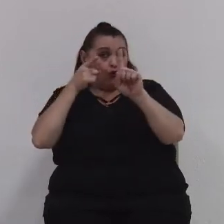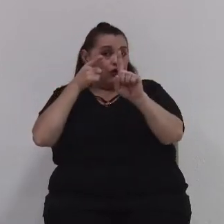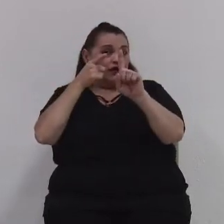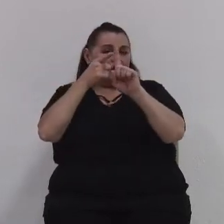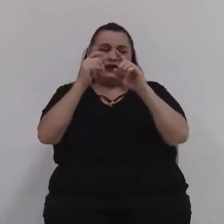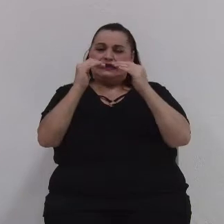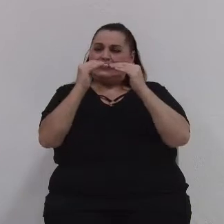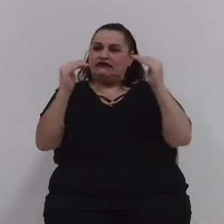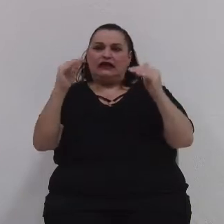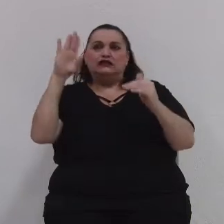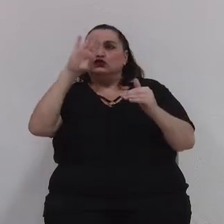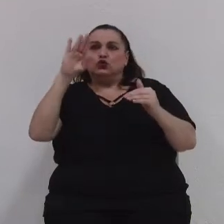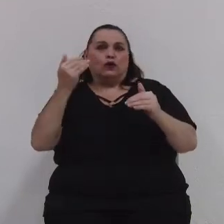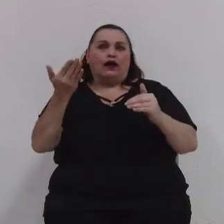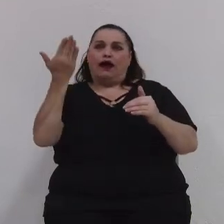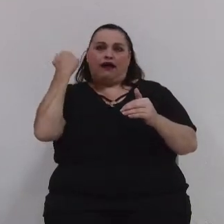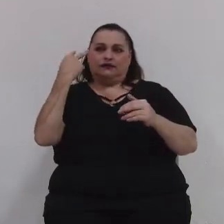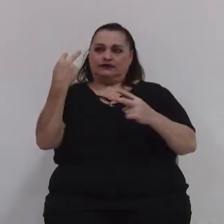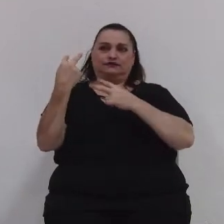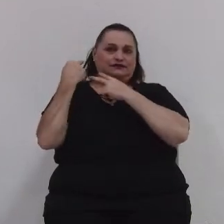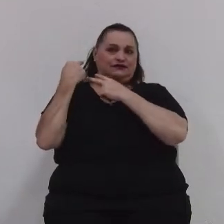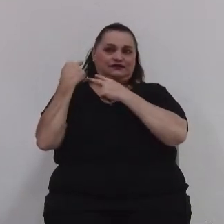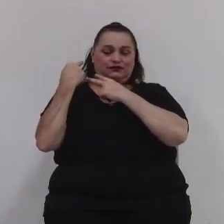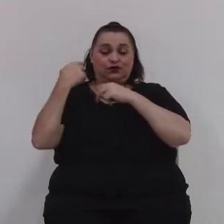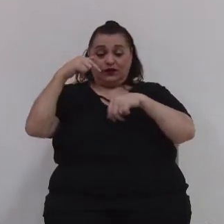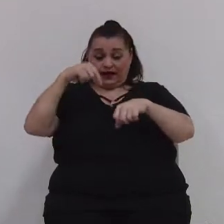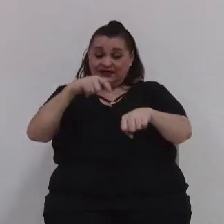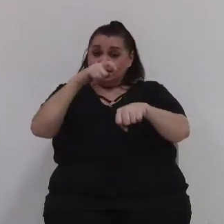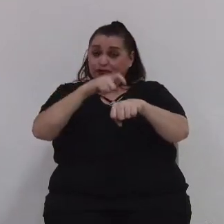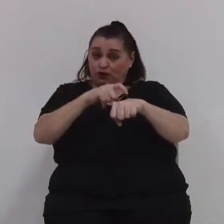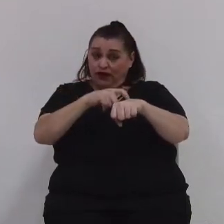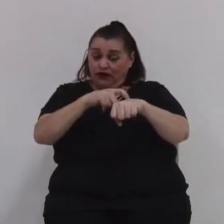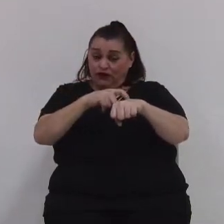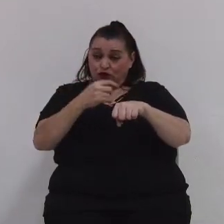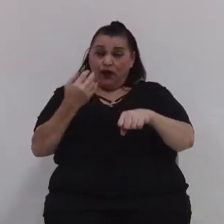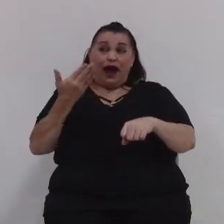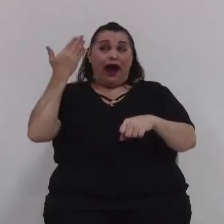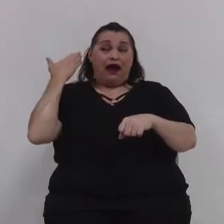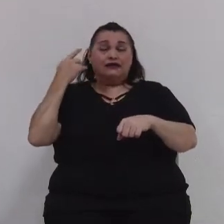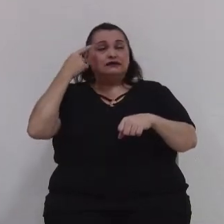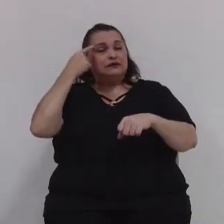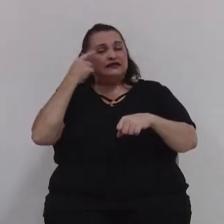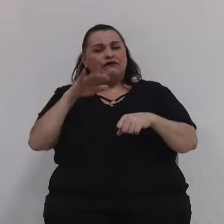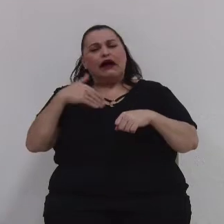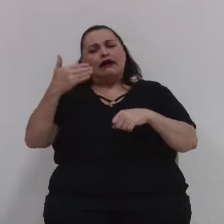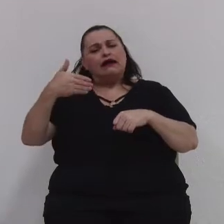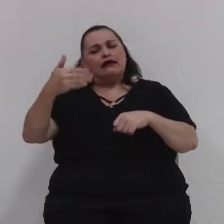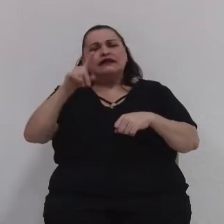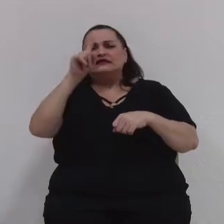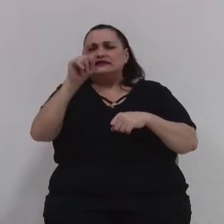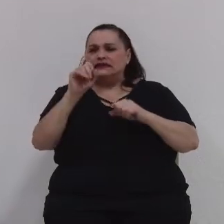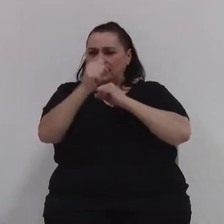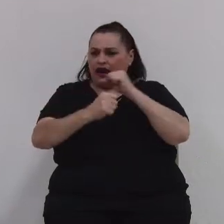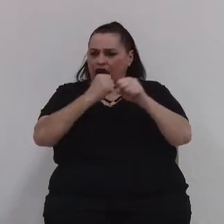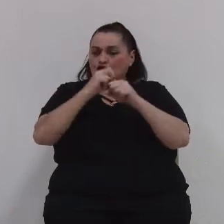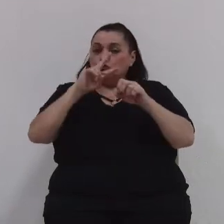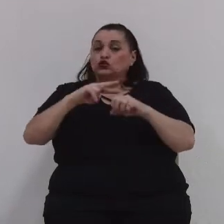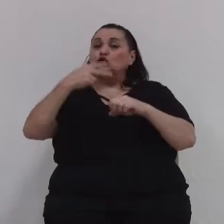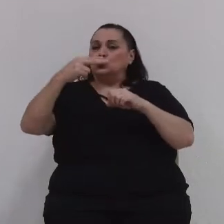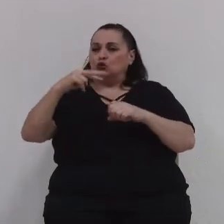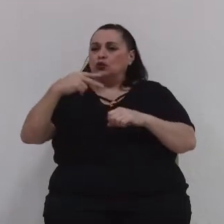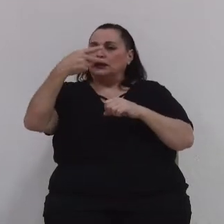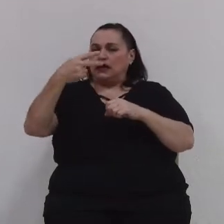nunca antes alcanzados, ¿verdad? En este momento, si antes se calculaba que era cada 100 años que se duplicaba el